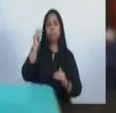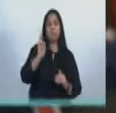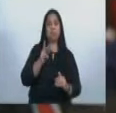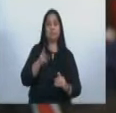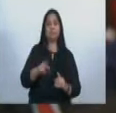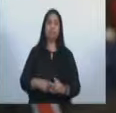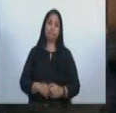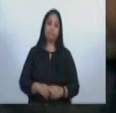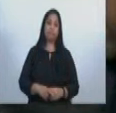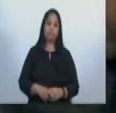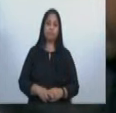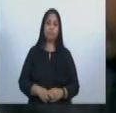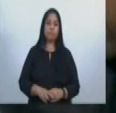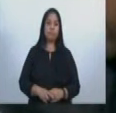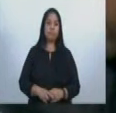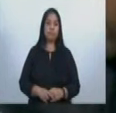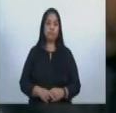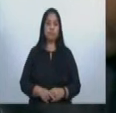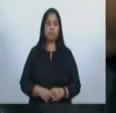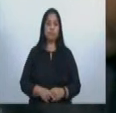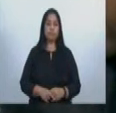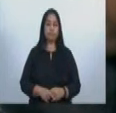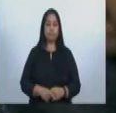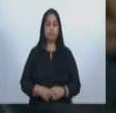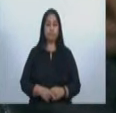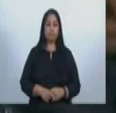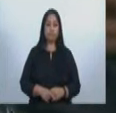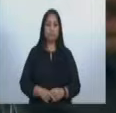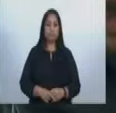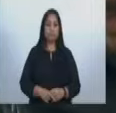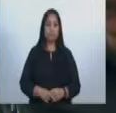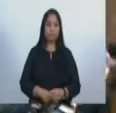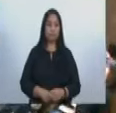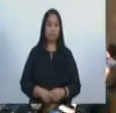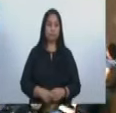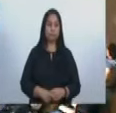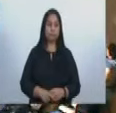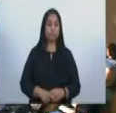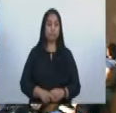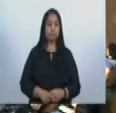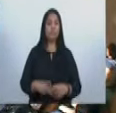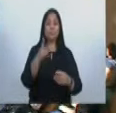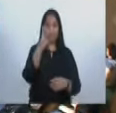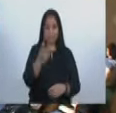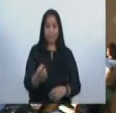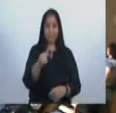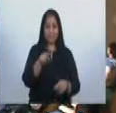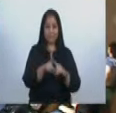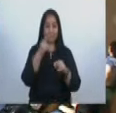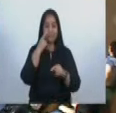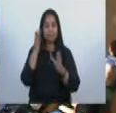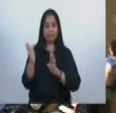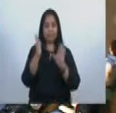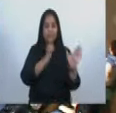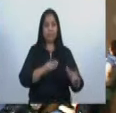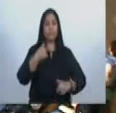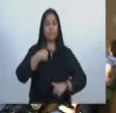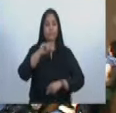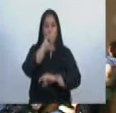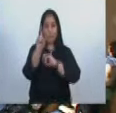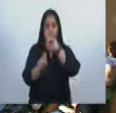el país vamos a empezar una nueva ronda nuevamente en este bloque